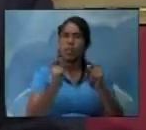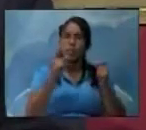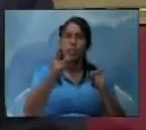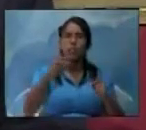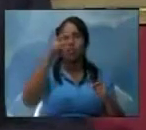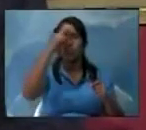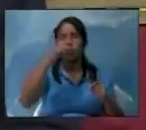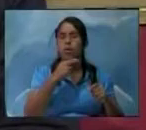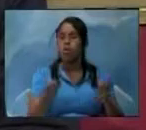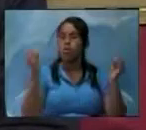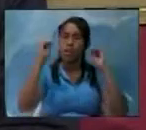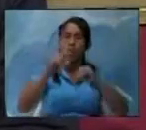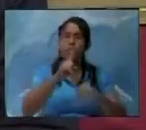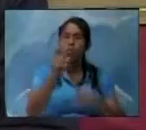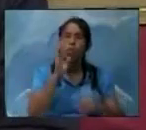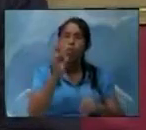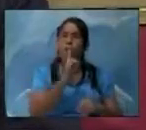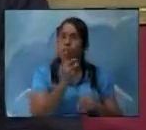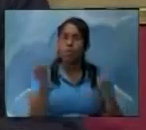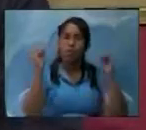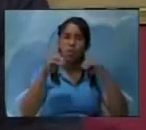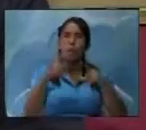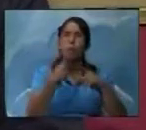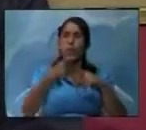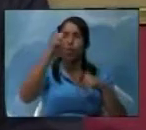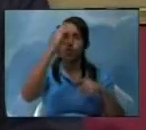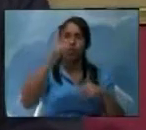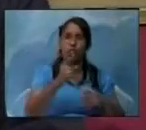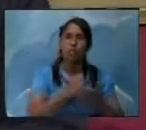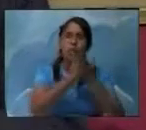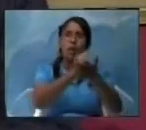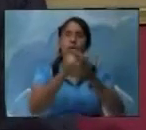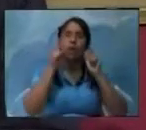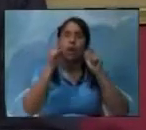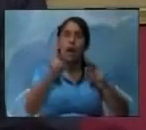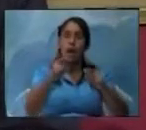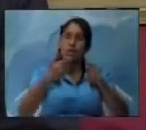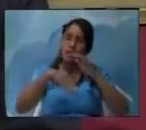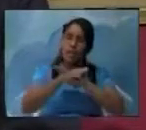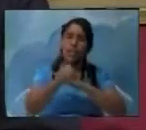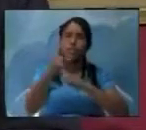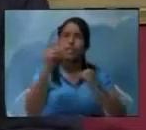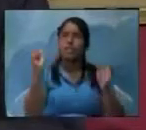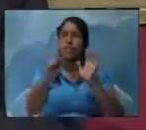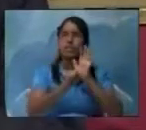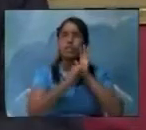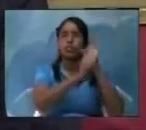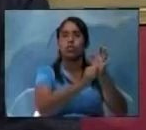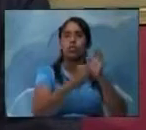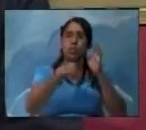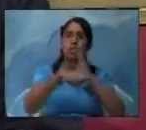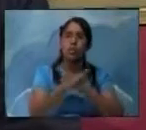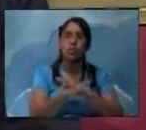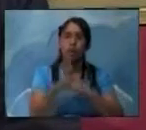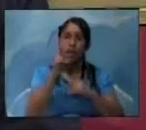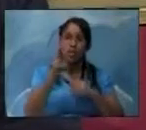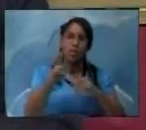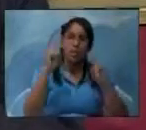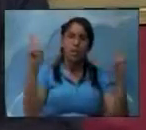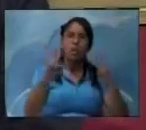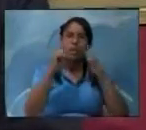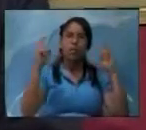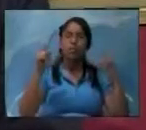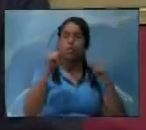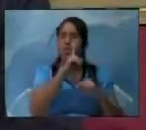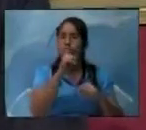tu papá no está de acuerdo, tu mamá no está de acuerdo, pero Dios te va a ayudar a salir de esa situación y vas a ver la